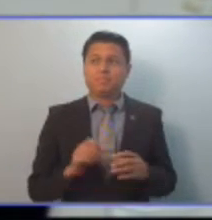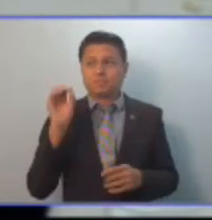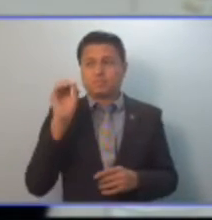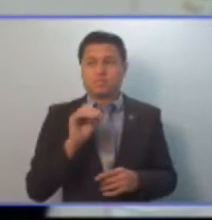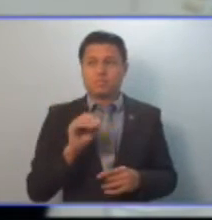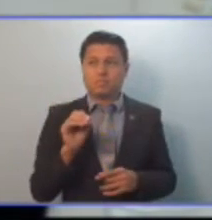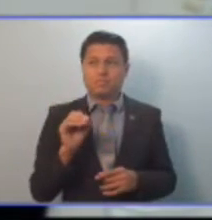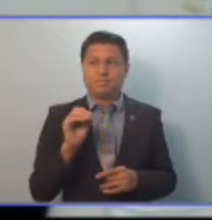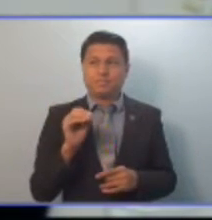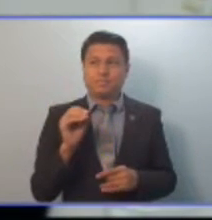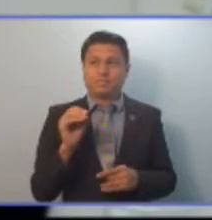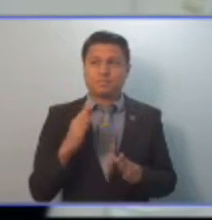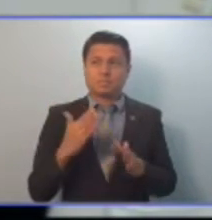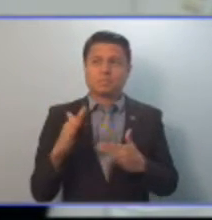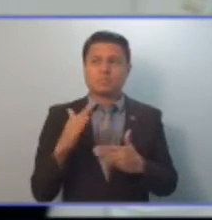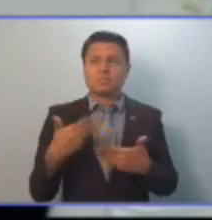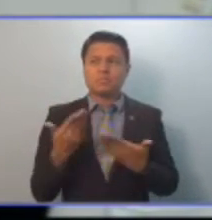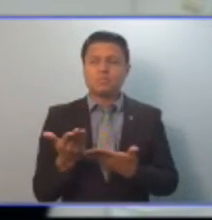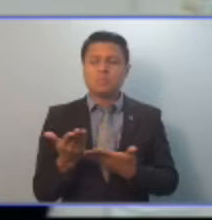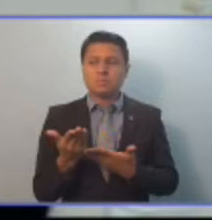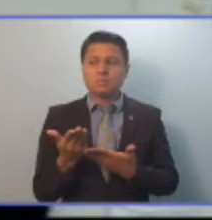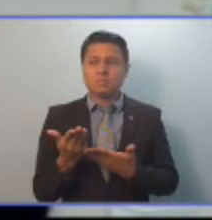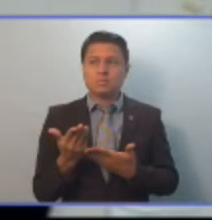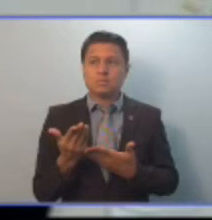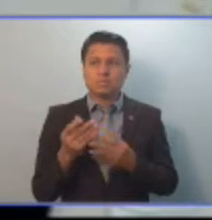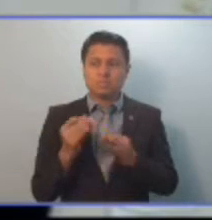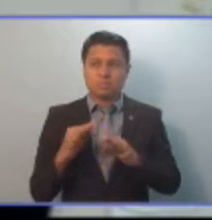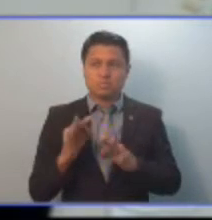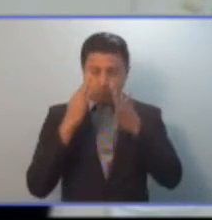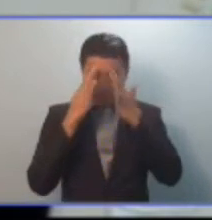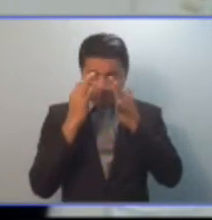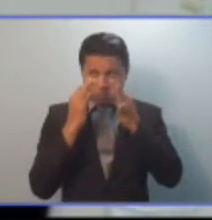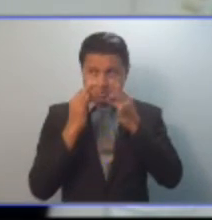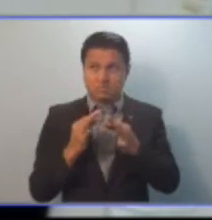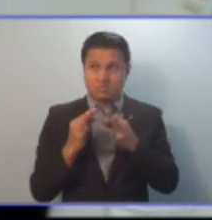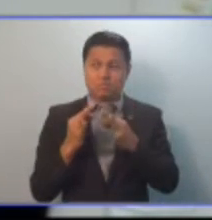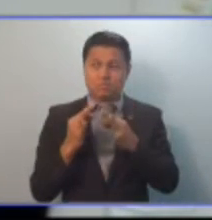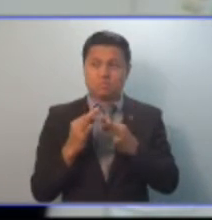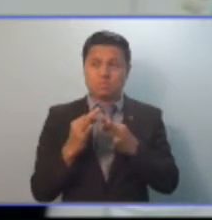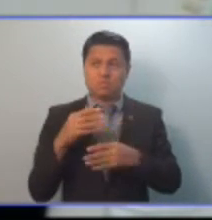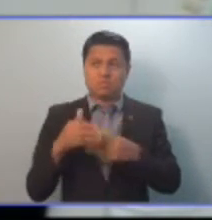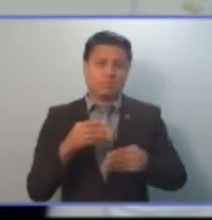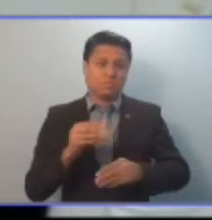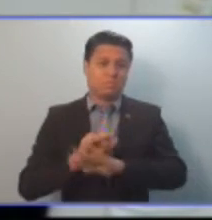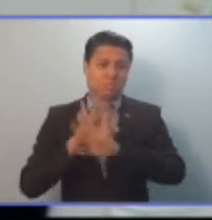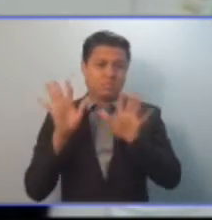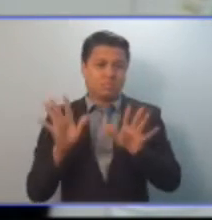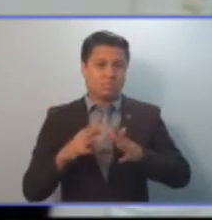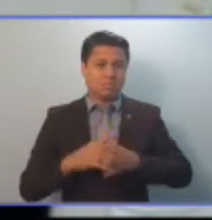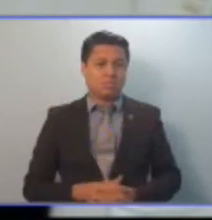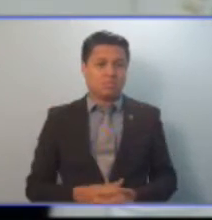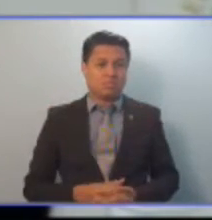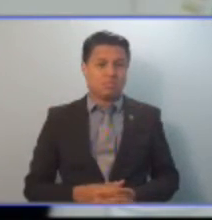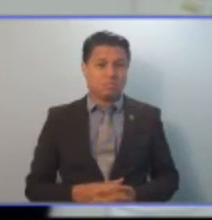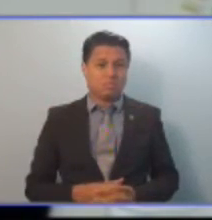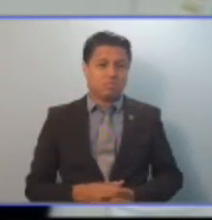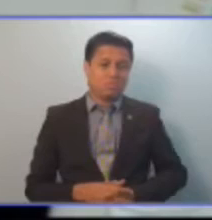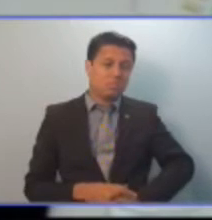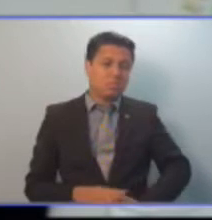más quizás el criterio de transparencia